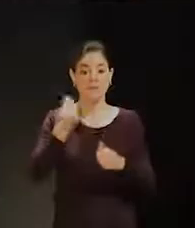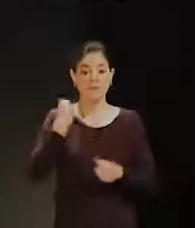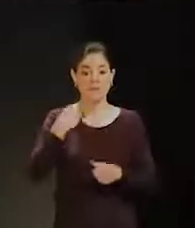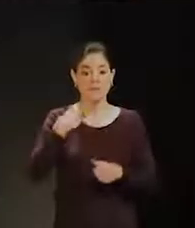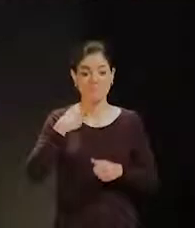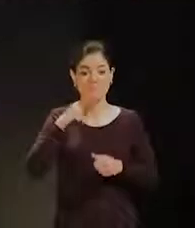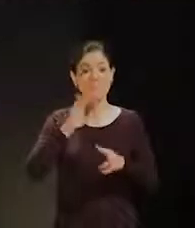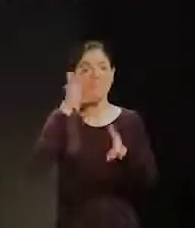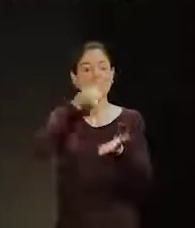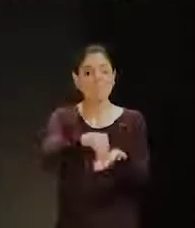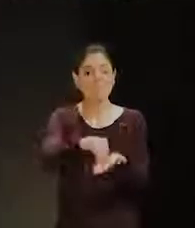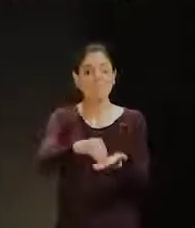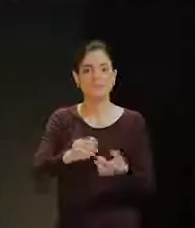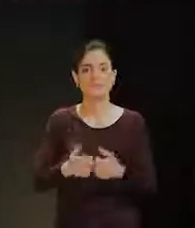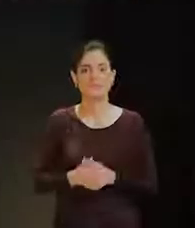ese spot,